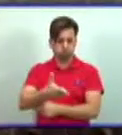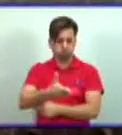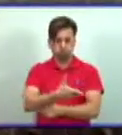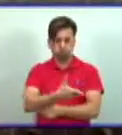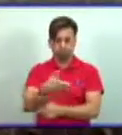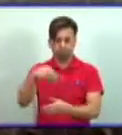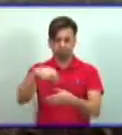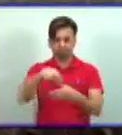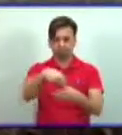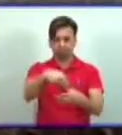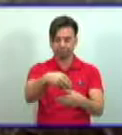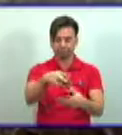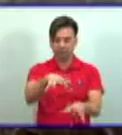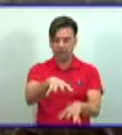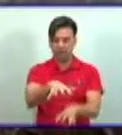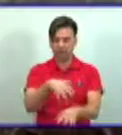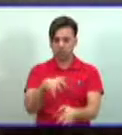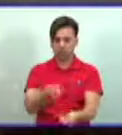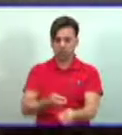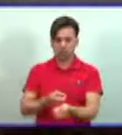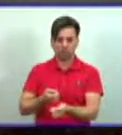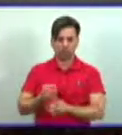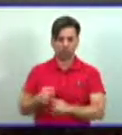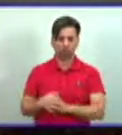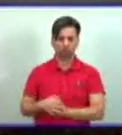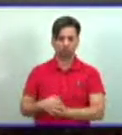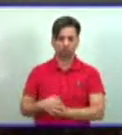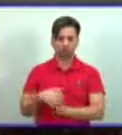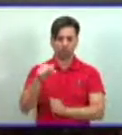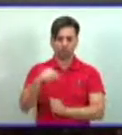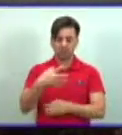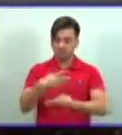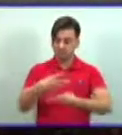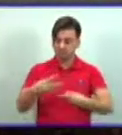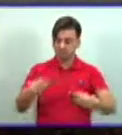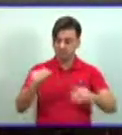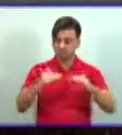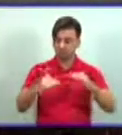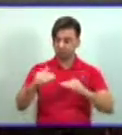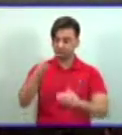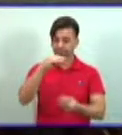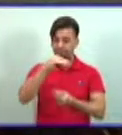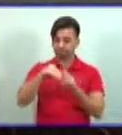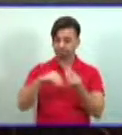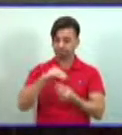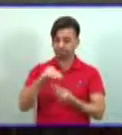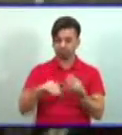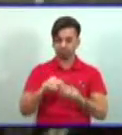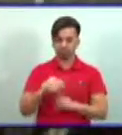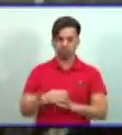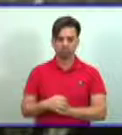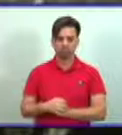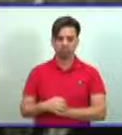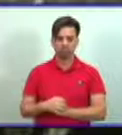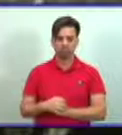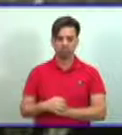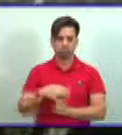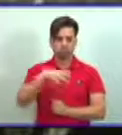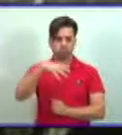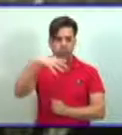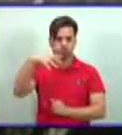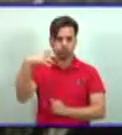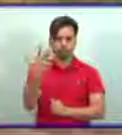agricultura. Estas sustancias afectan y alteran los suelos, facilitando además la acumulación de gases en el aire. Y por último,